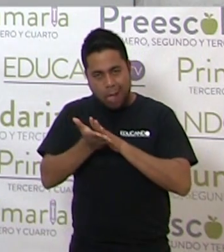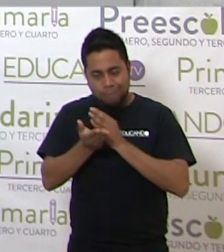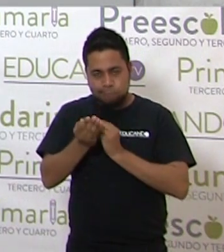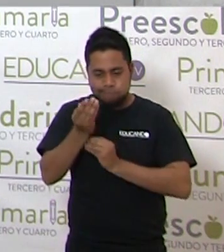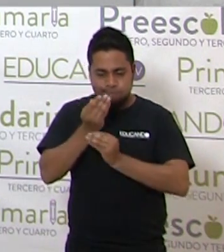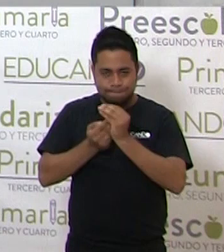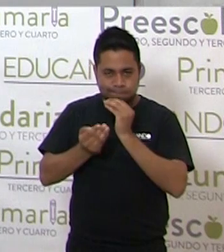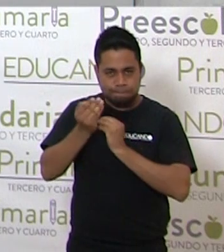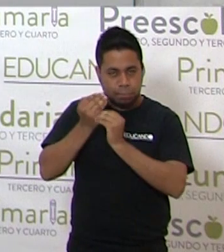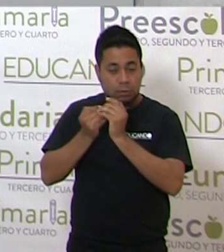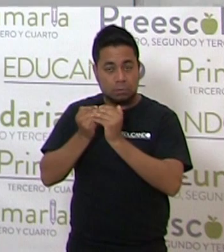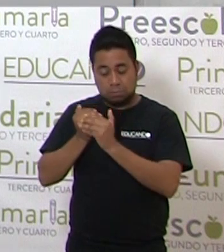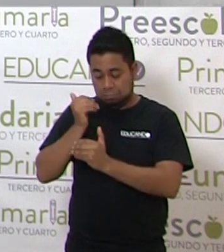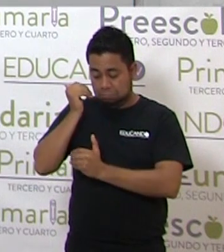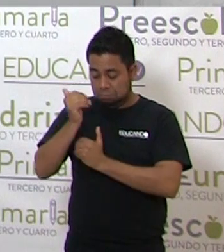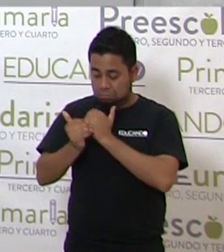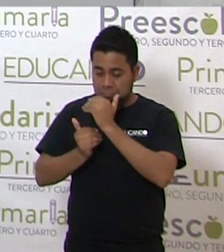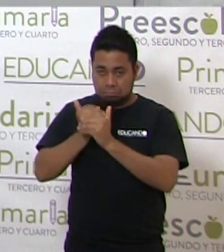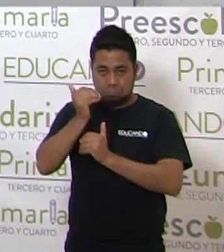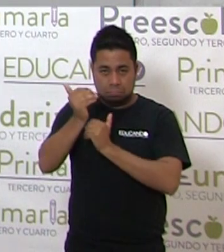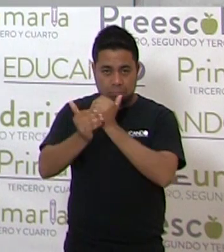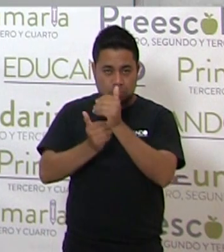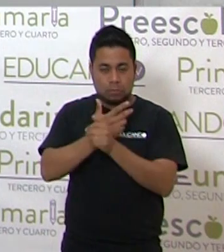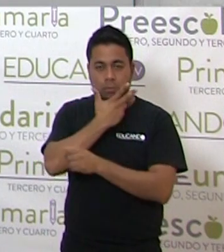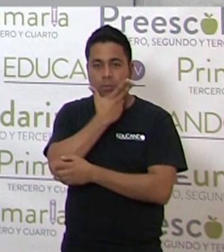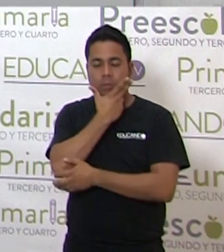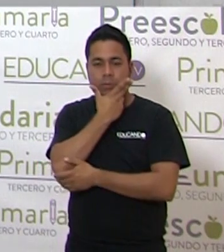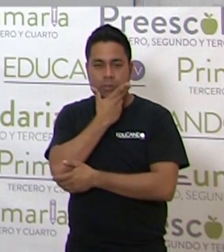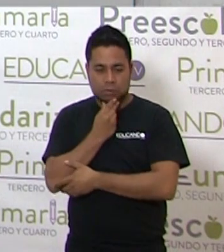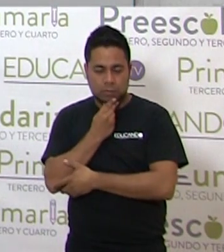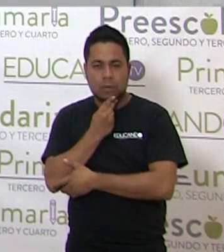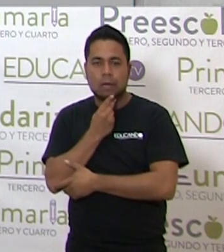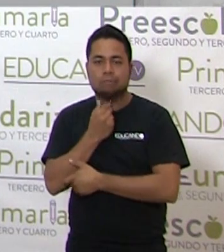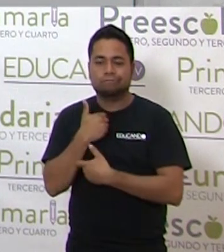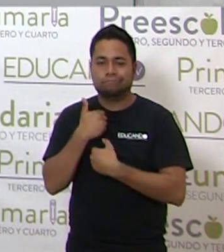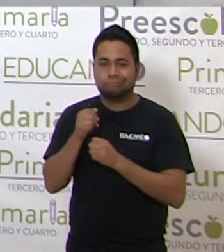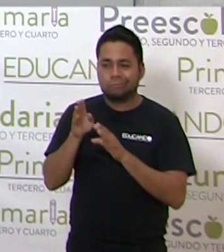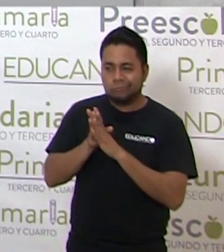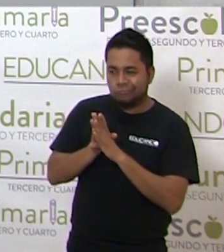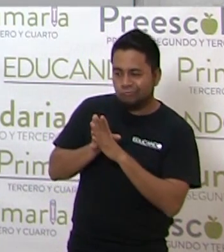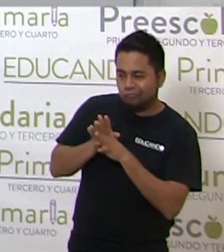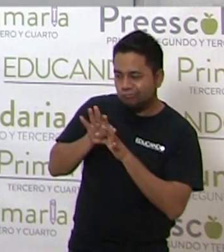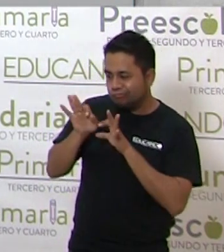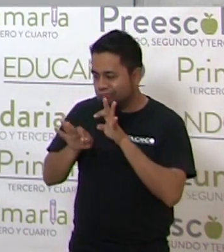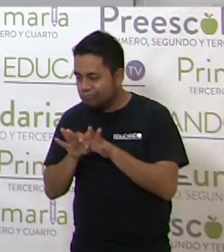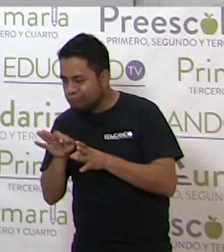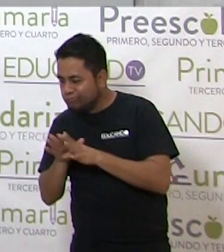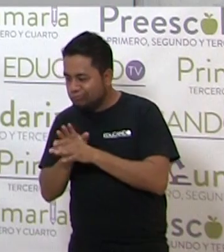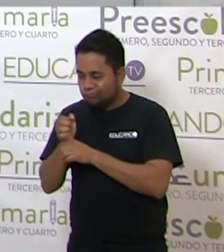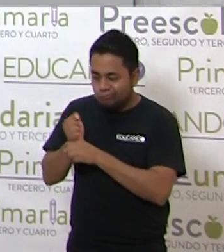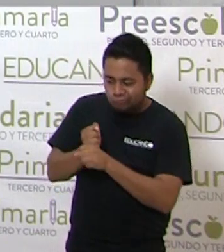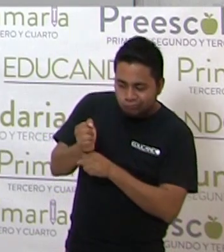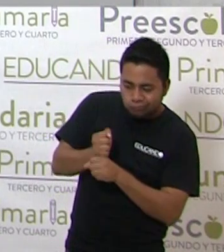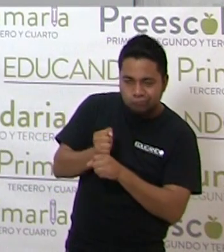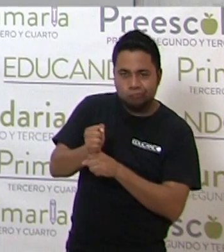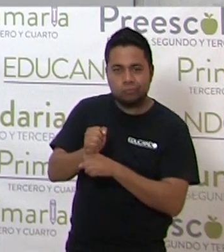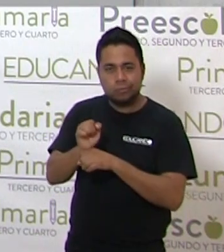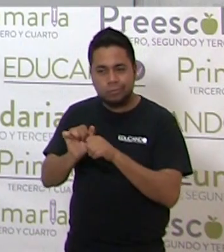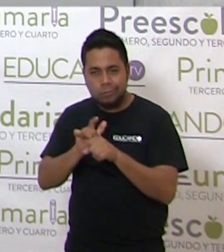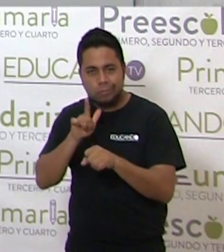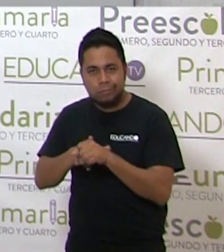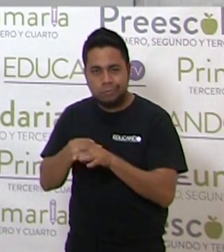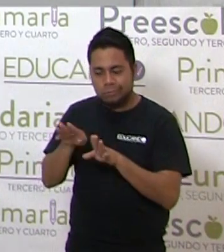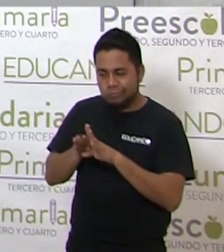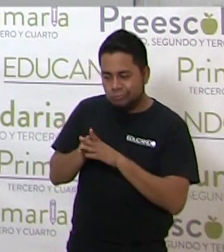Con el paso del tiempo, el hombre aprendió a domesticarlas y consiguió